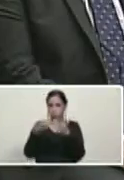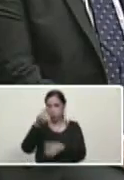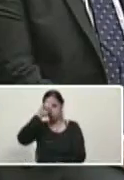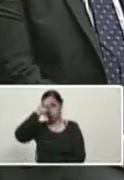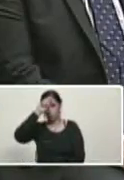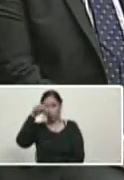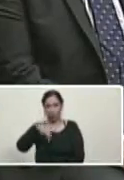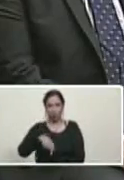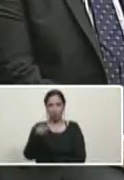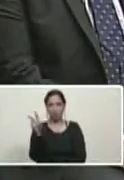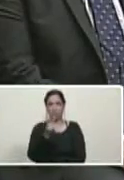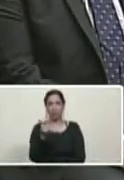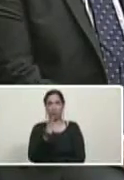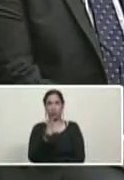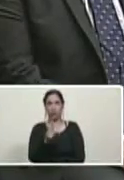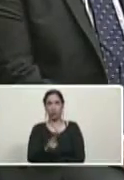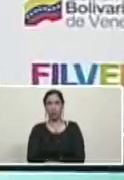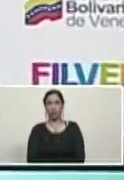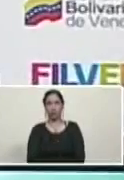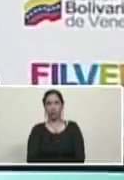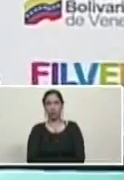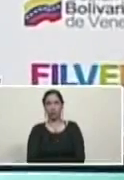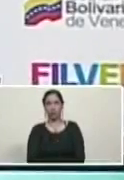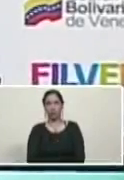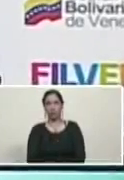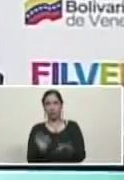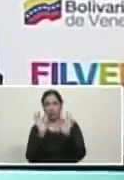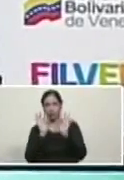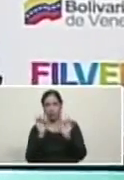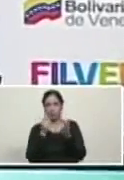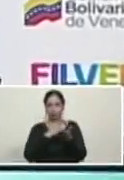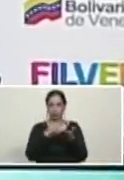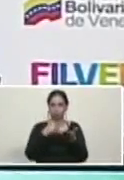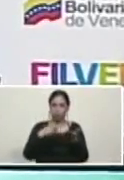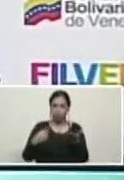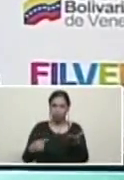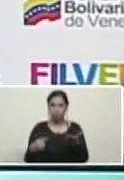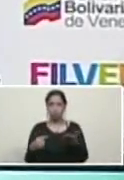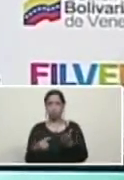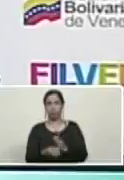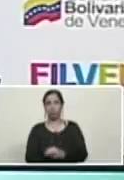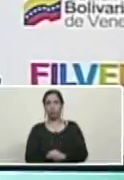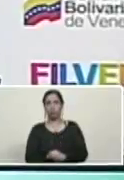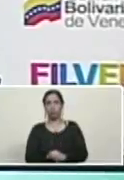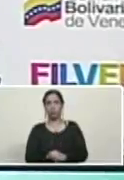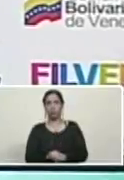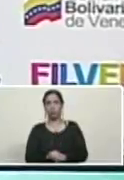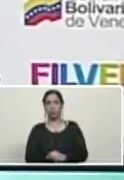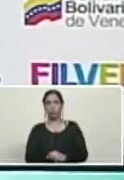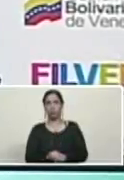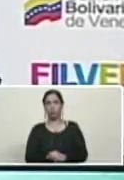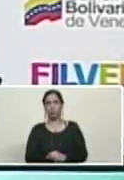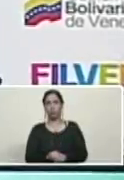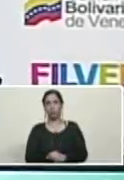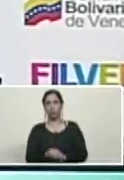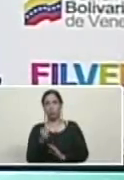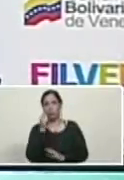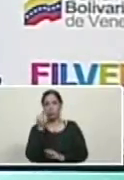Venezuela, editores, especialistas, escritores,